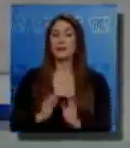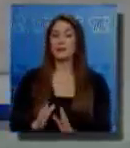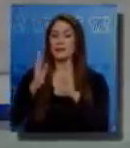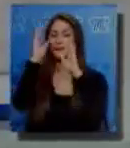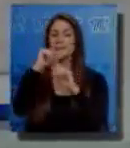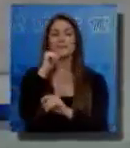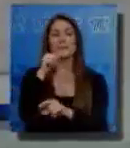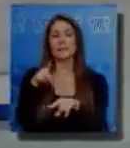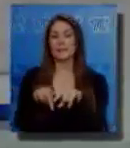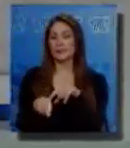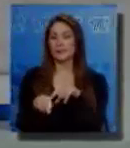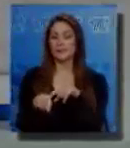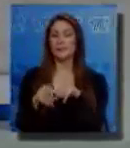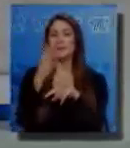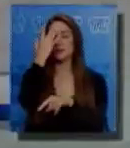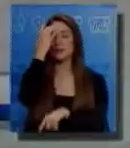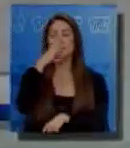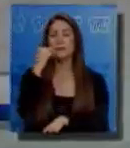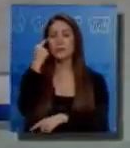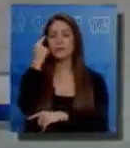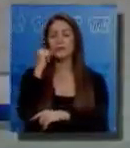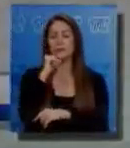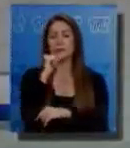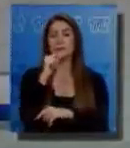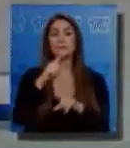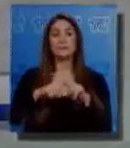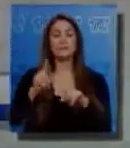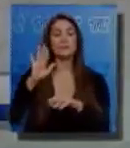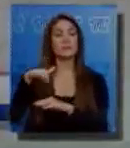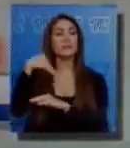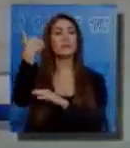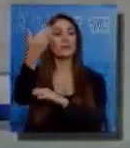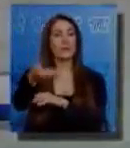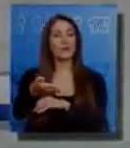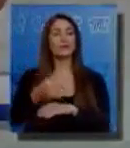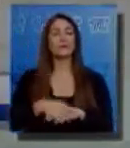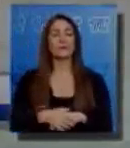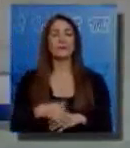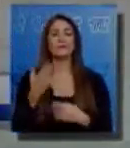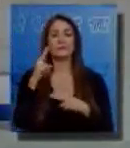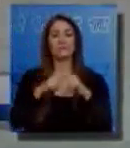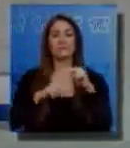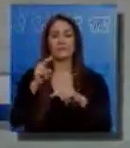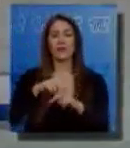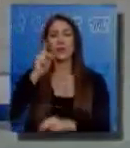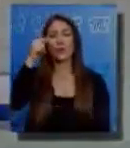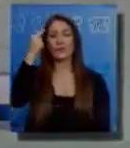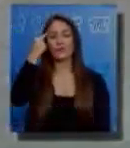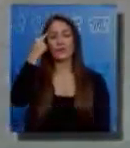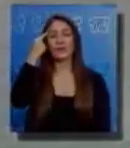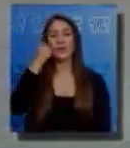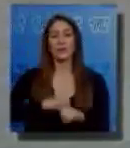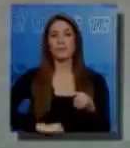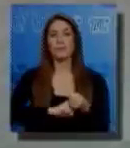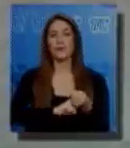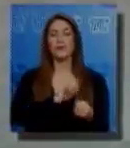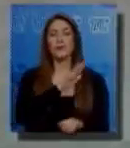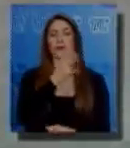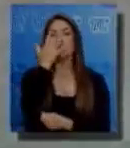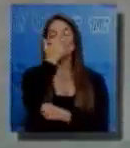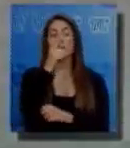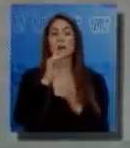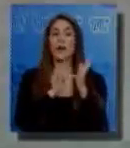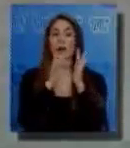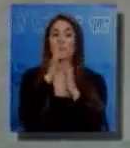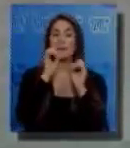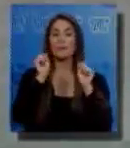fueron inaugurados esta vez por el presidente de la República, pero sin embargo forman parte de las obras que ejecuta el gobierno nacional y que en el mes de abril